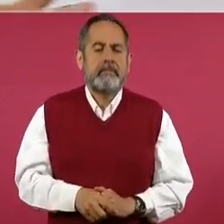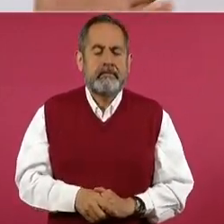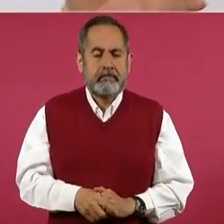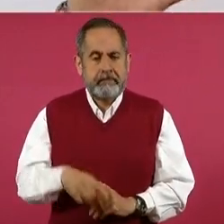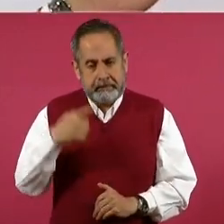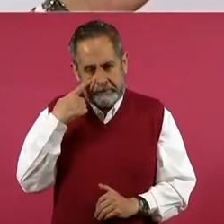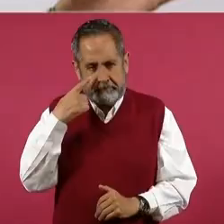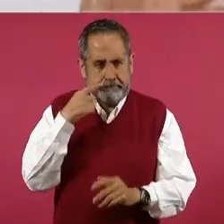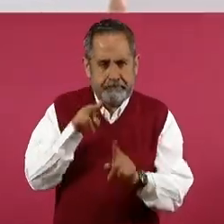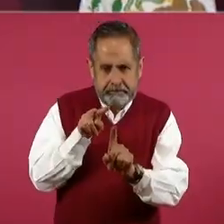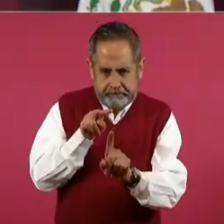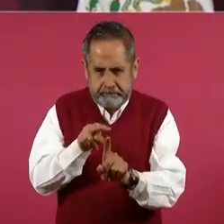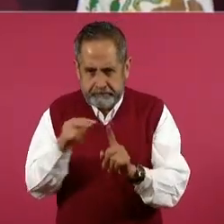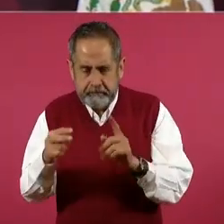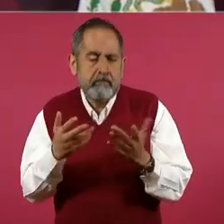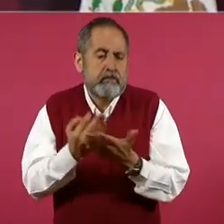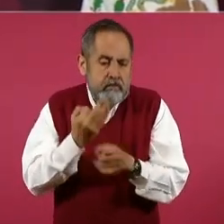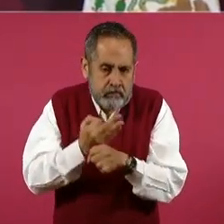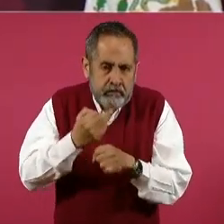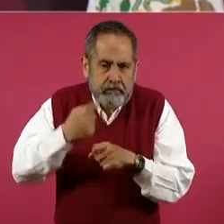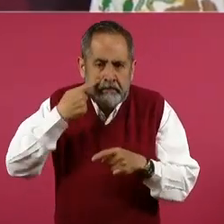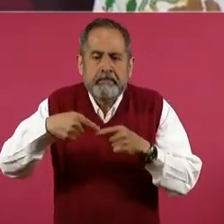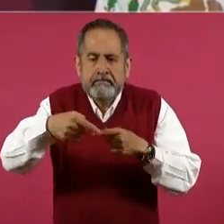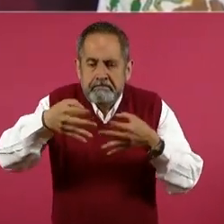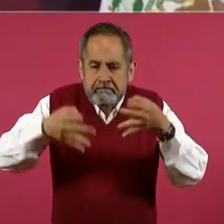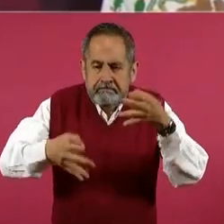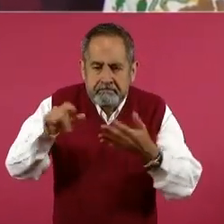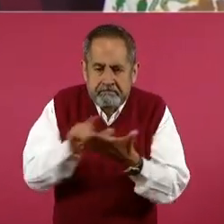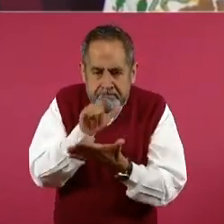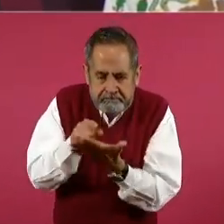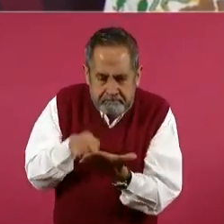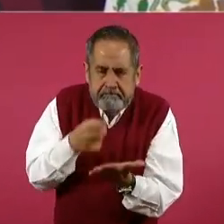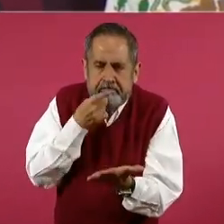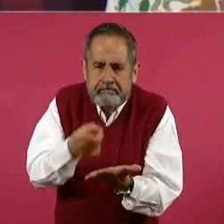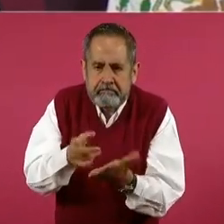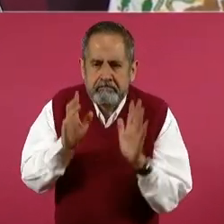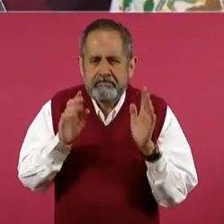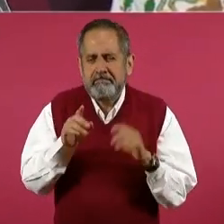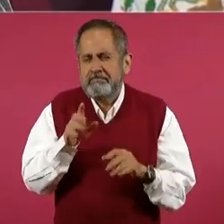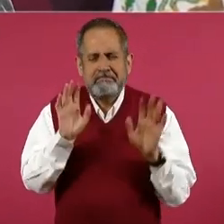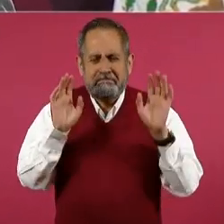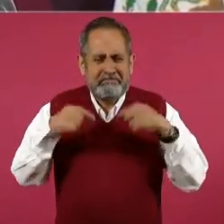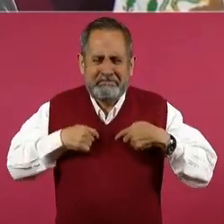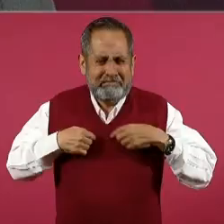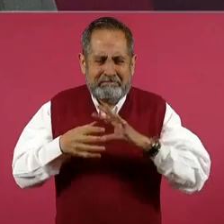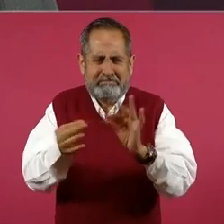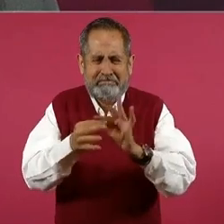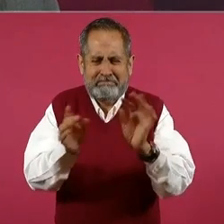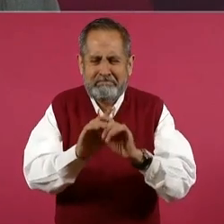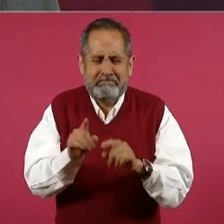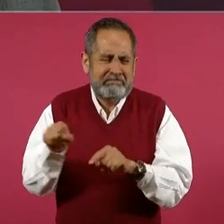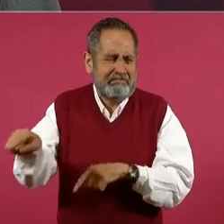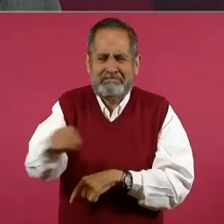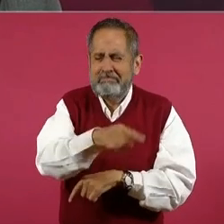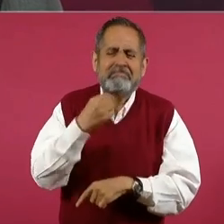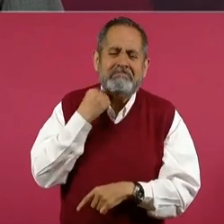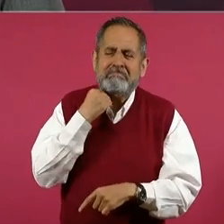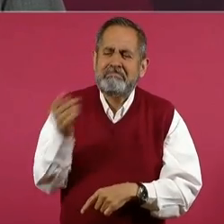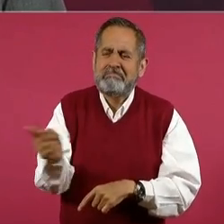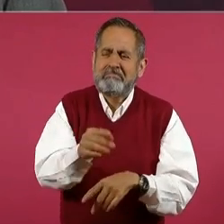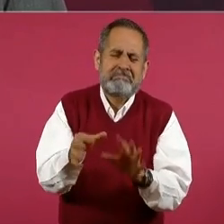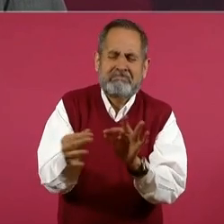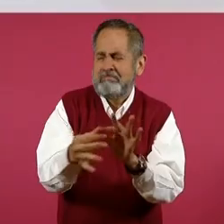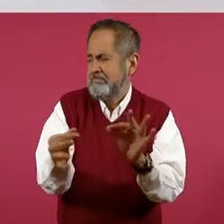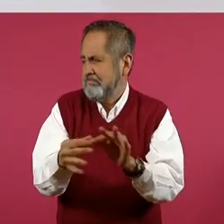hay que ver la parte legal, la parte jurídica, pero eso se las pueden explicar